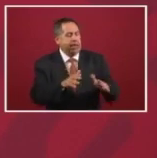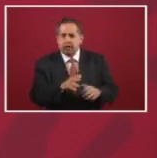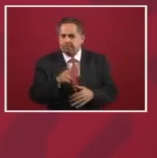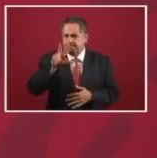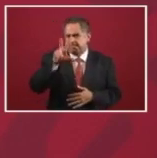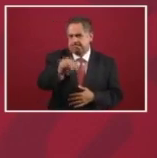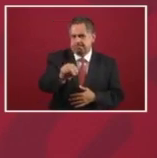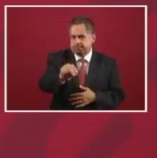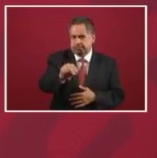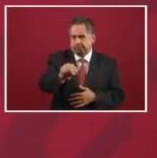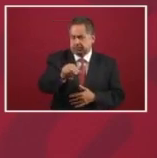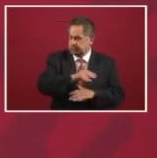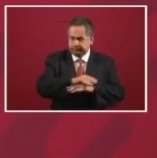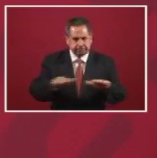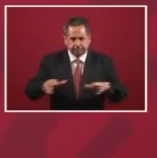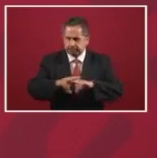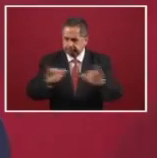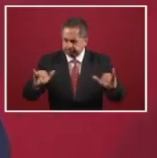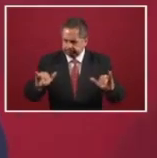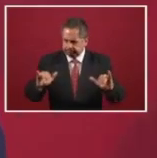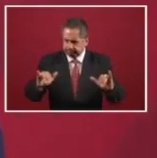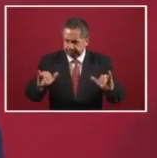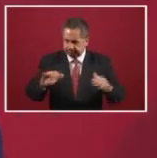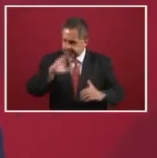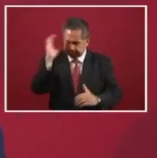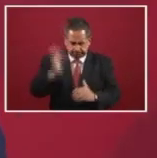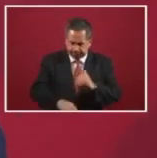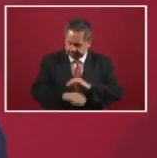para nadie. Se acabó